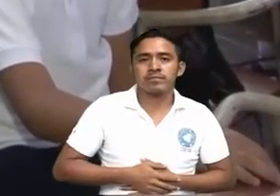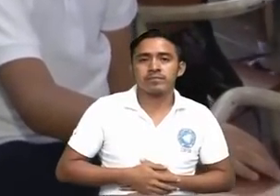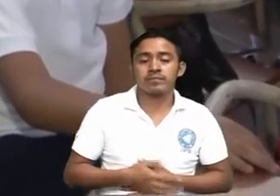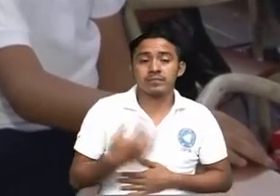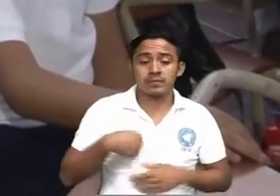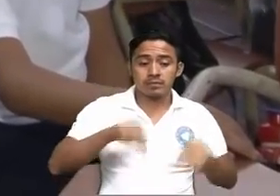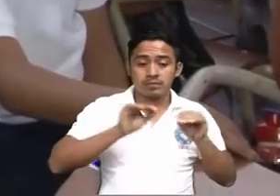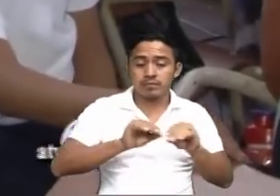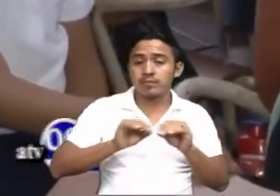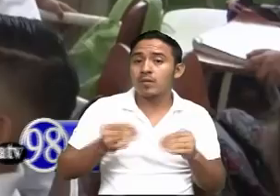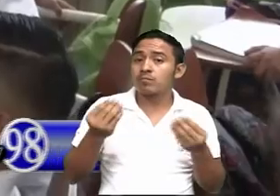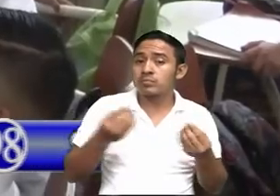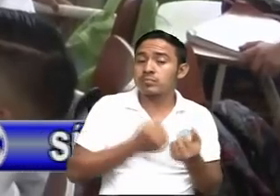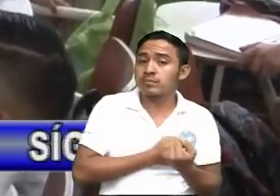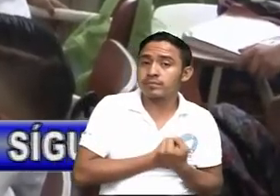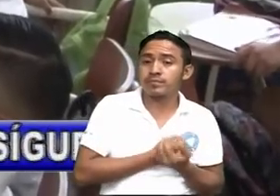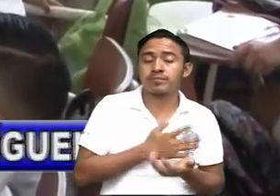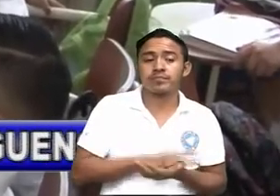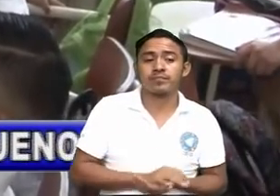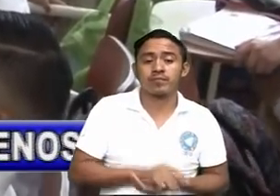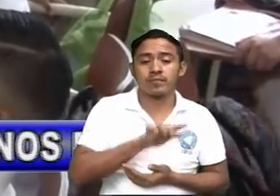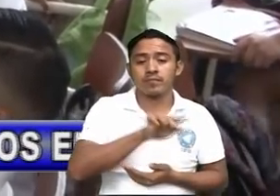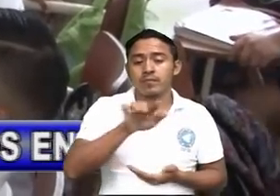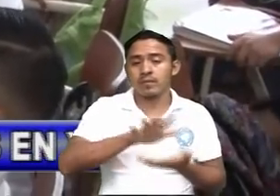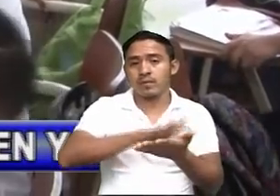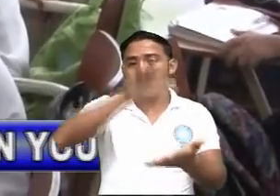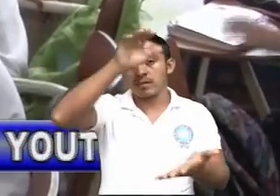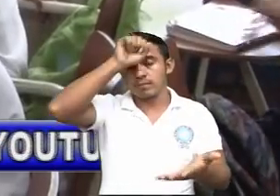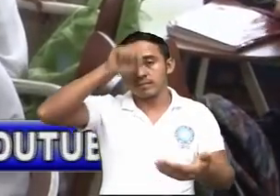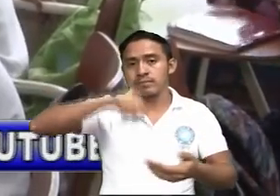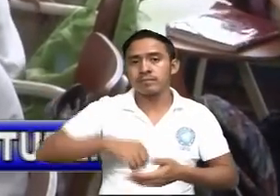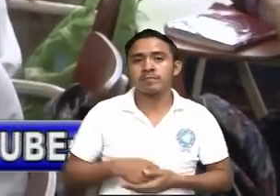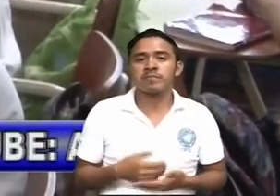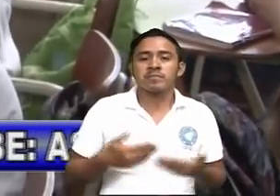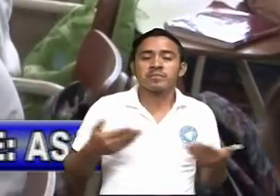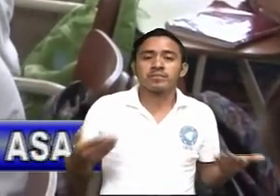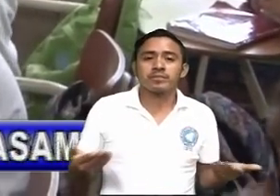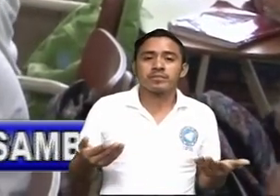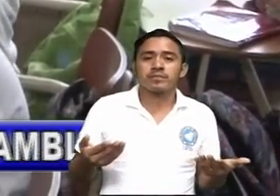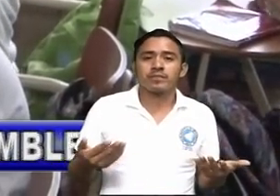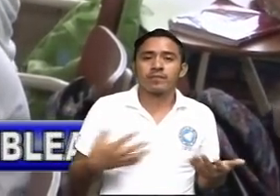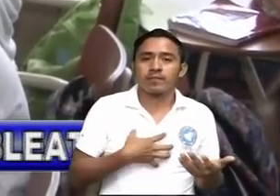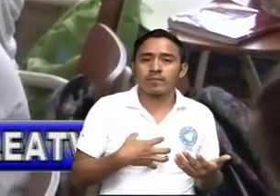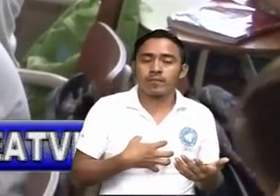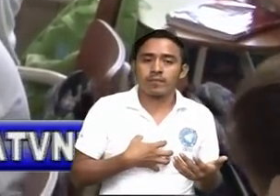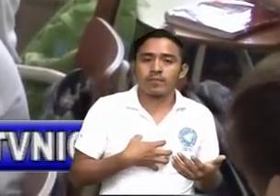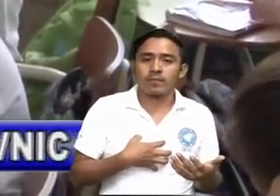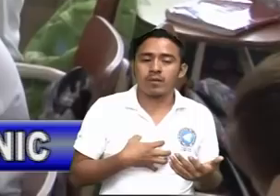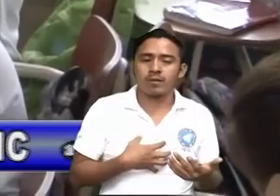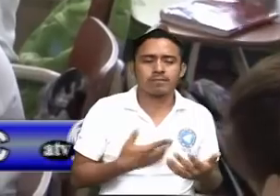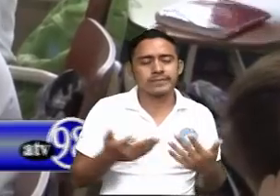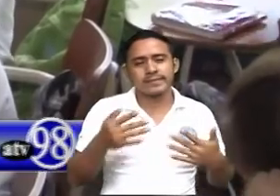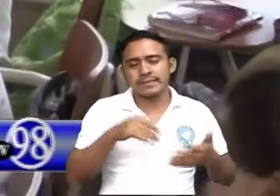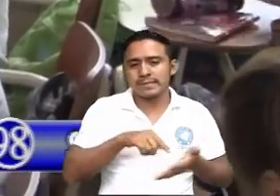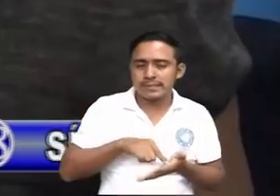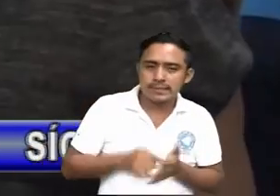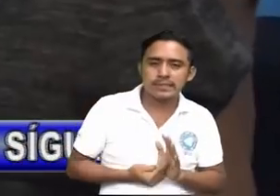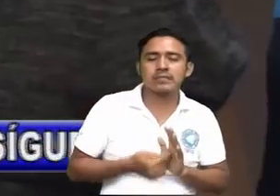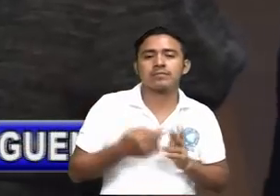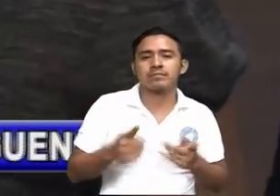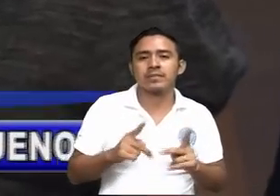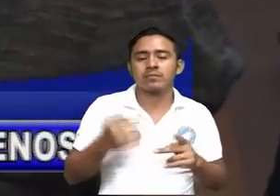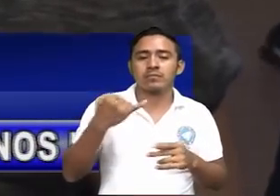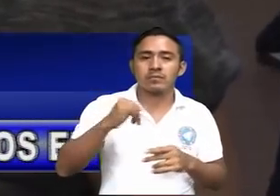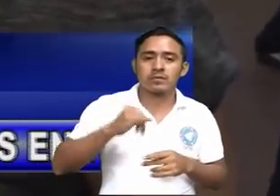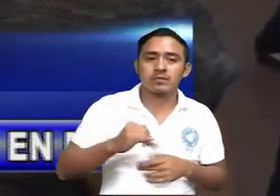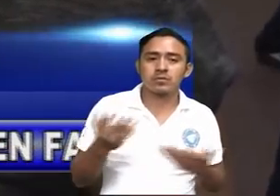nuestros niños con amor. Ellos aprenden, ellos son unos niños a veces inquietos, pero sí, nos